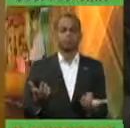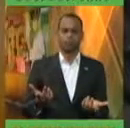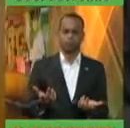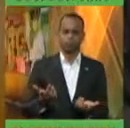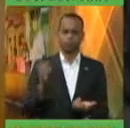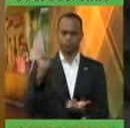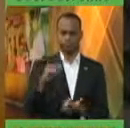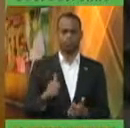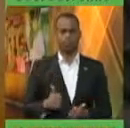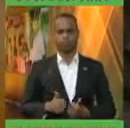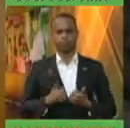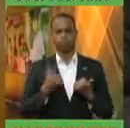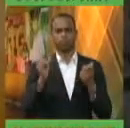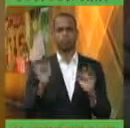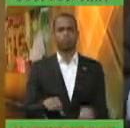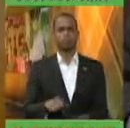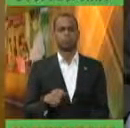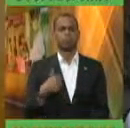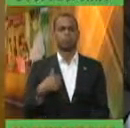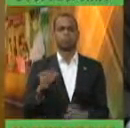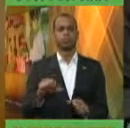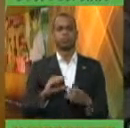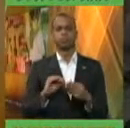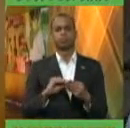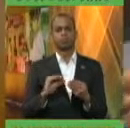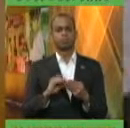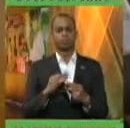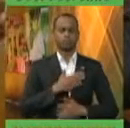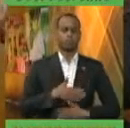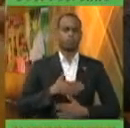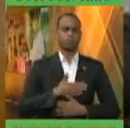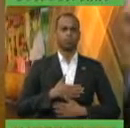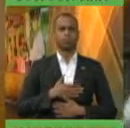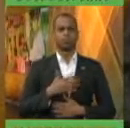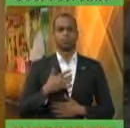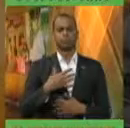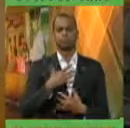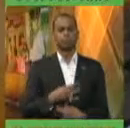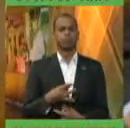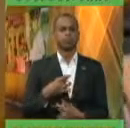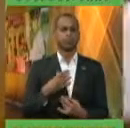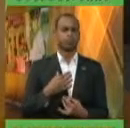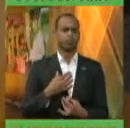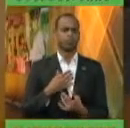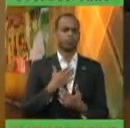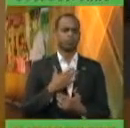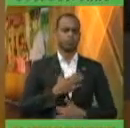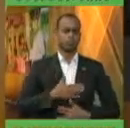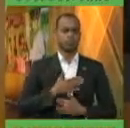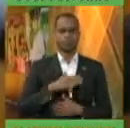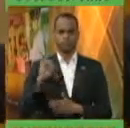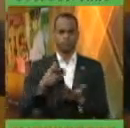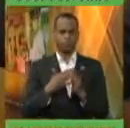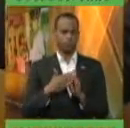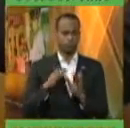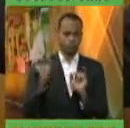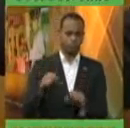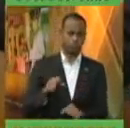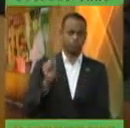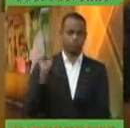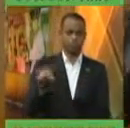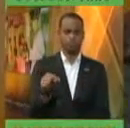visible verdad yo digo disfrutable porque me encanta disfrutar la ciudad por donde se puede porque si no